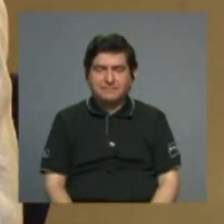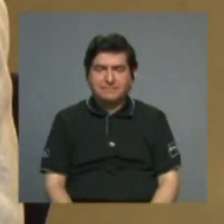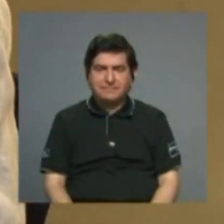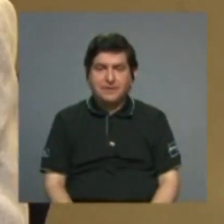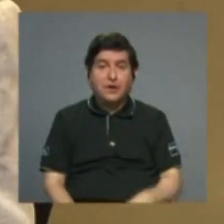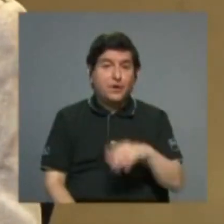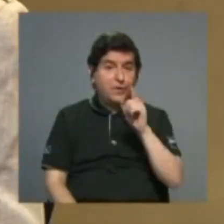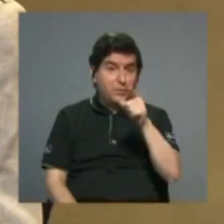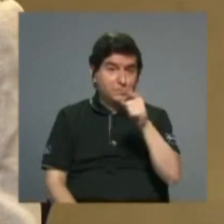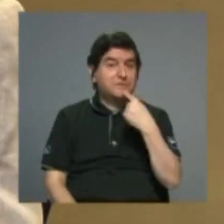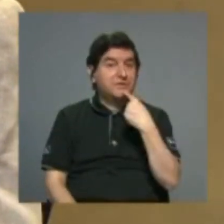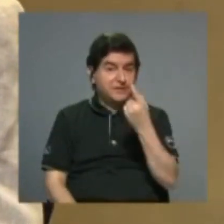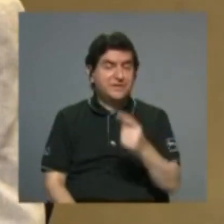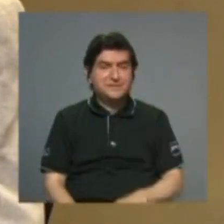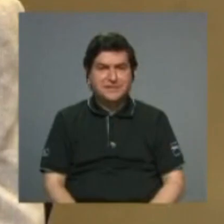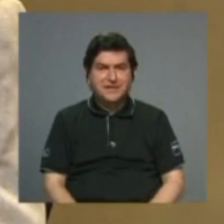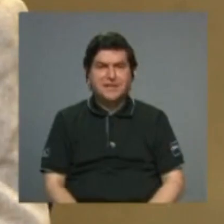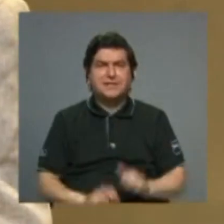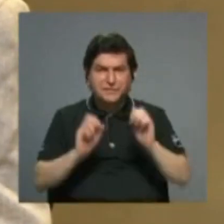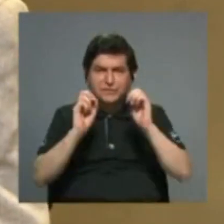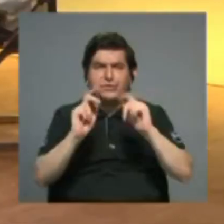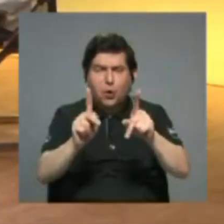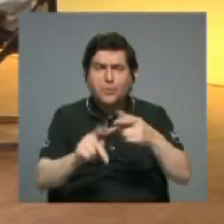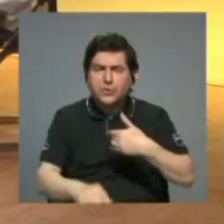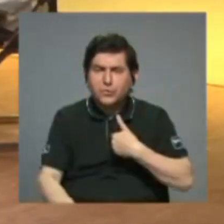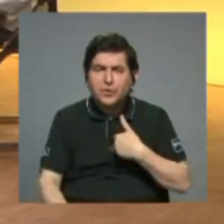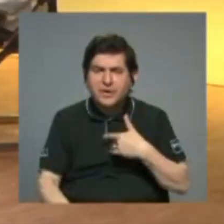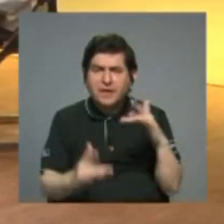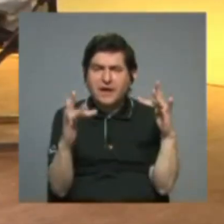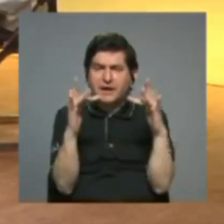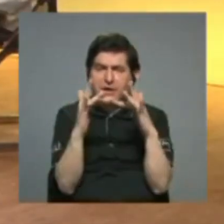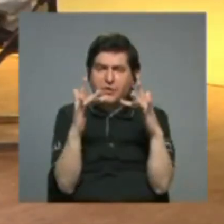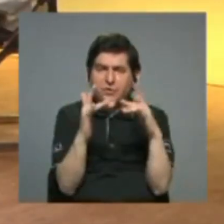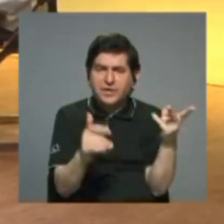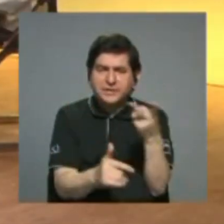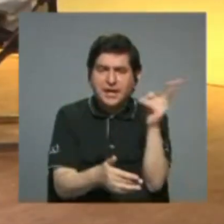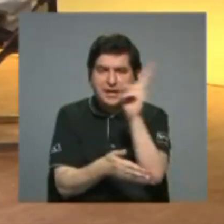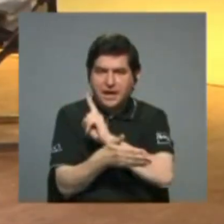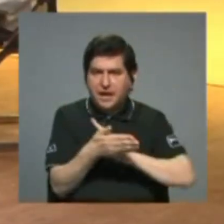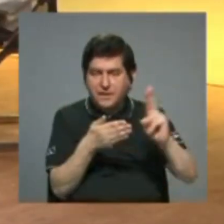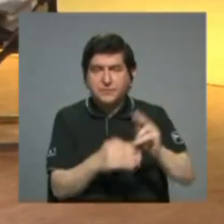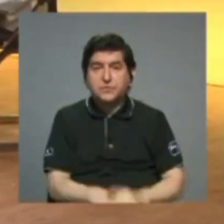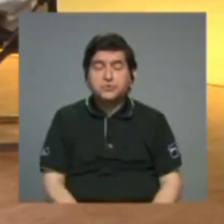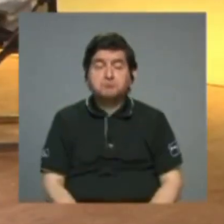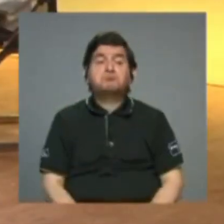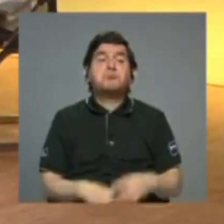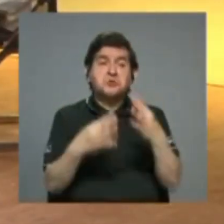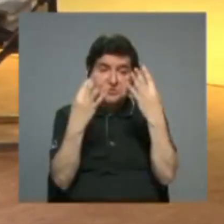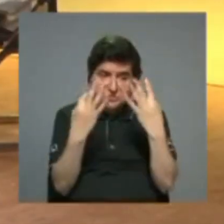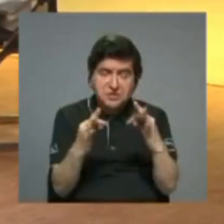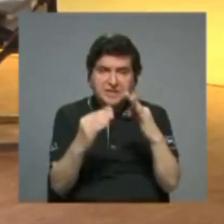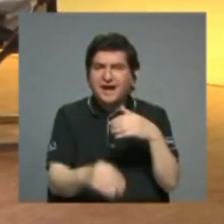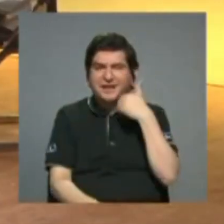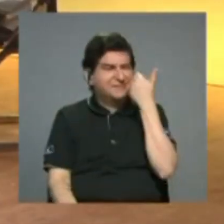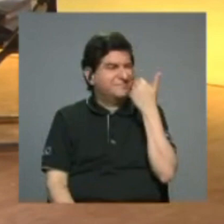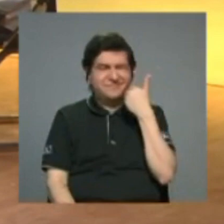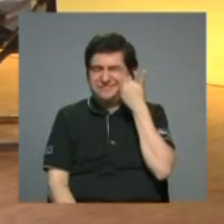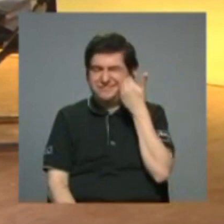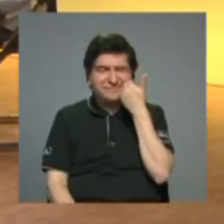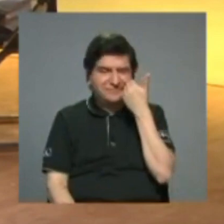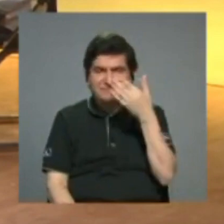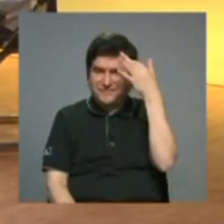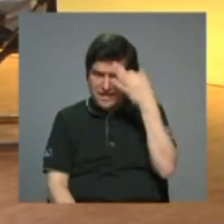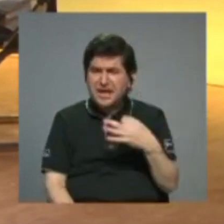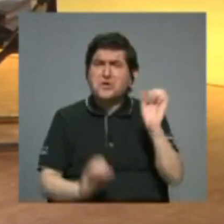fue usted el que dijo si había la posibilidad de conectar a las dos universidades. Nos dimos a la tarea, no fue muy fácil, creo que